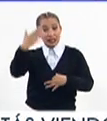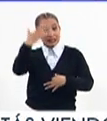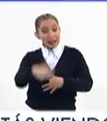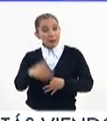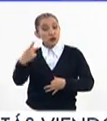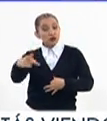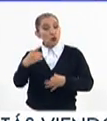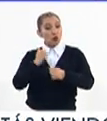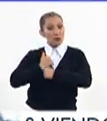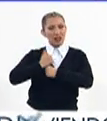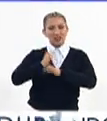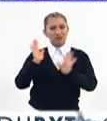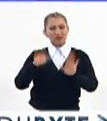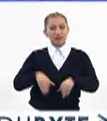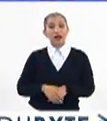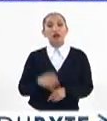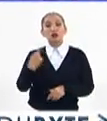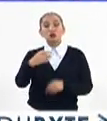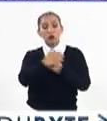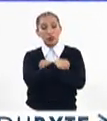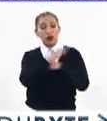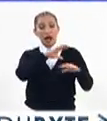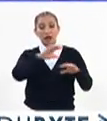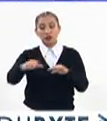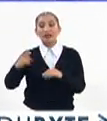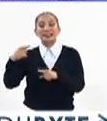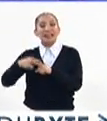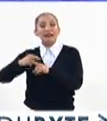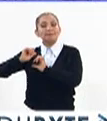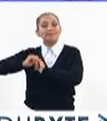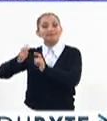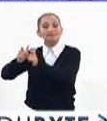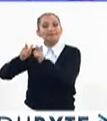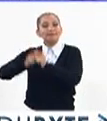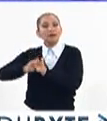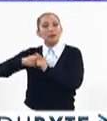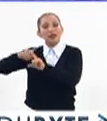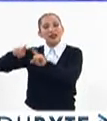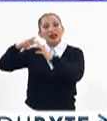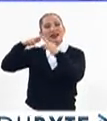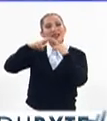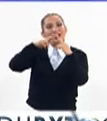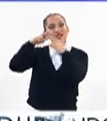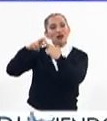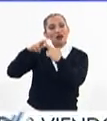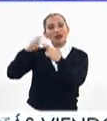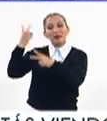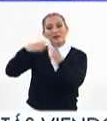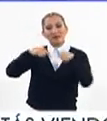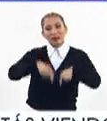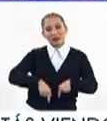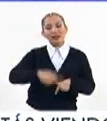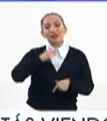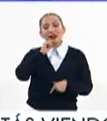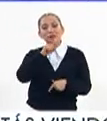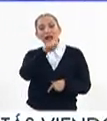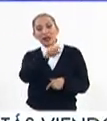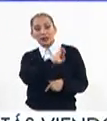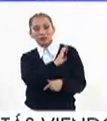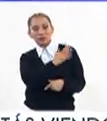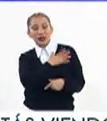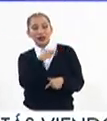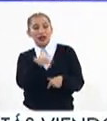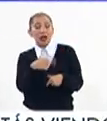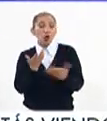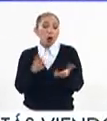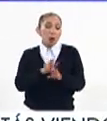supieran sobre asuntos militares. Su educación era impartida principalmente por las diversas órdenes religiosas que llegaron, así como por los españoles